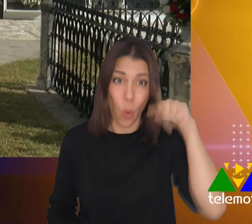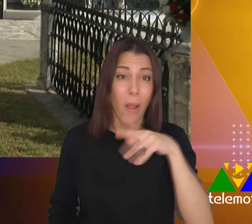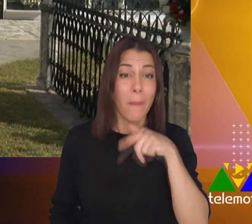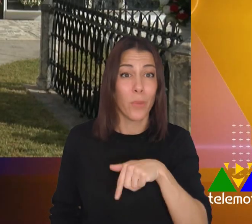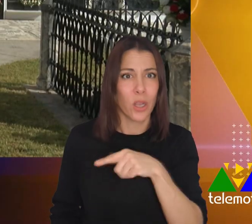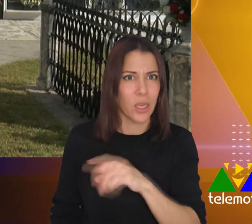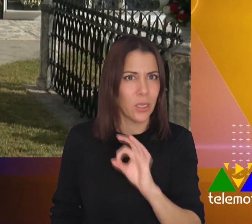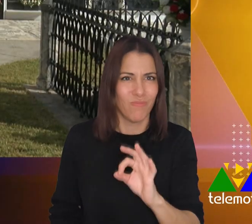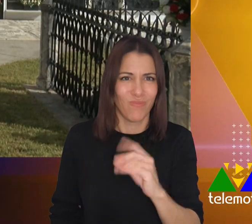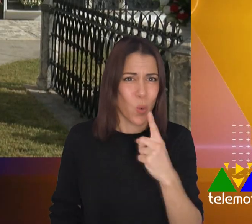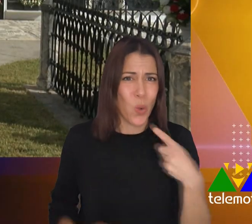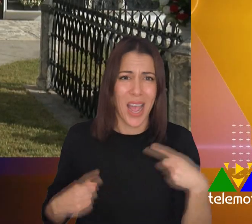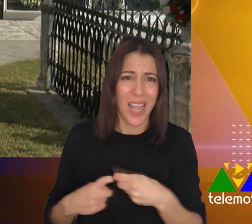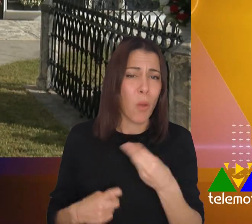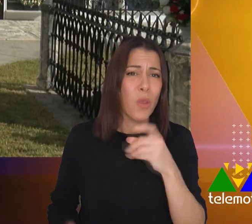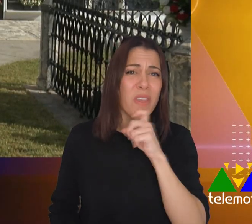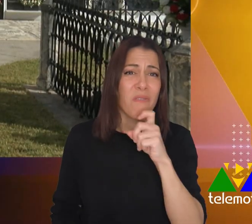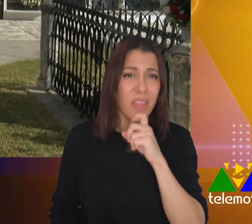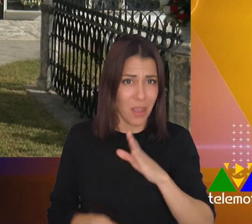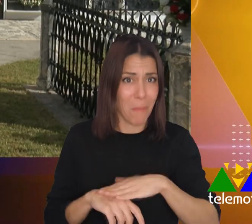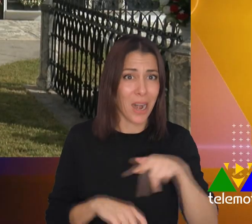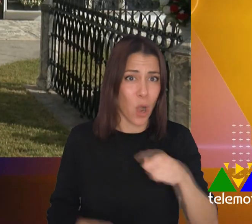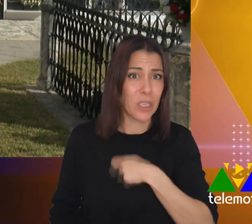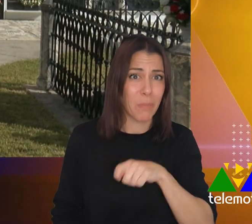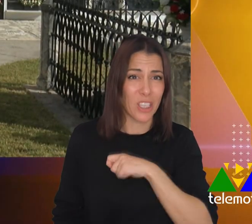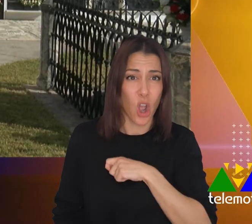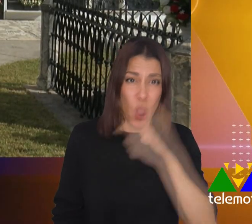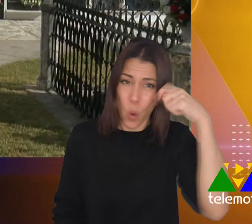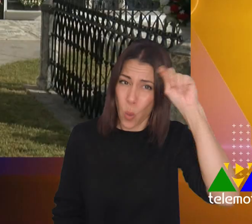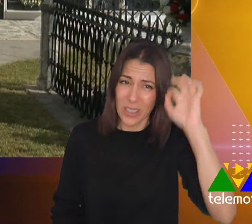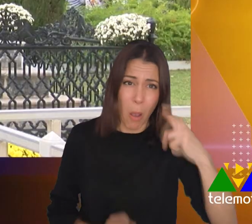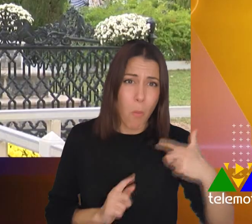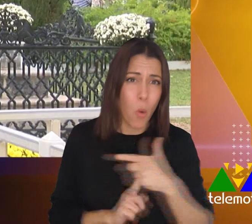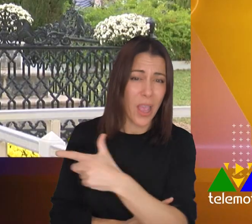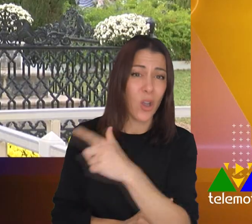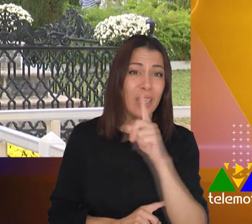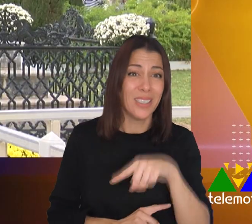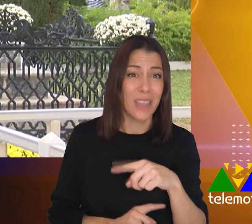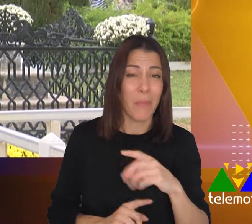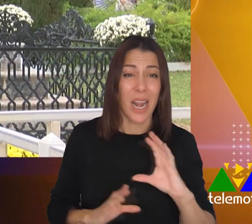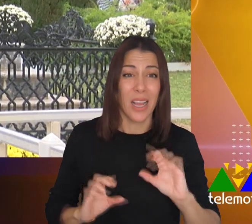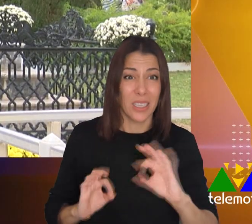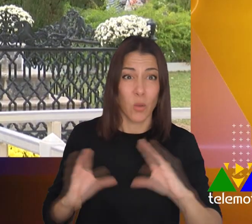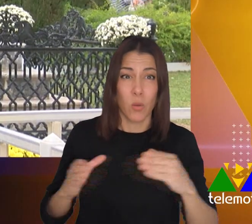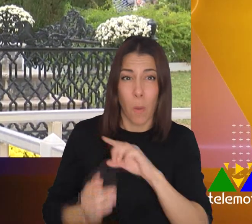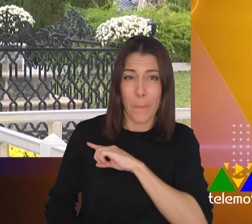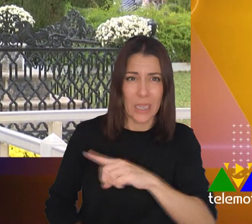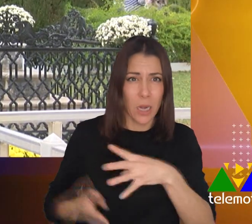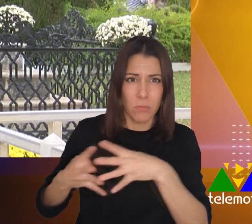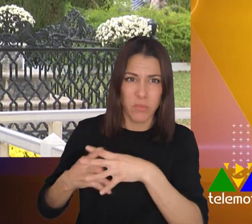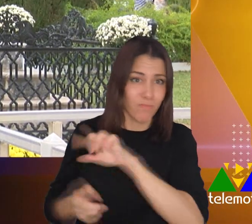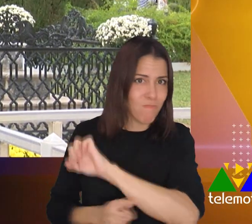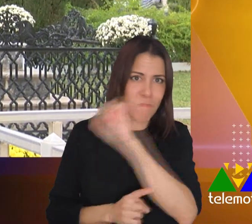guerra muy complicada para los españoles. Cuba estaba muy lejos y la potencia militar norteamericana era muy superior a España,